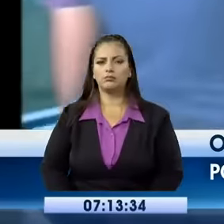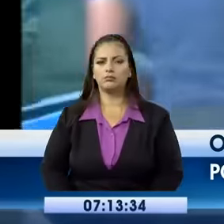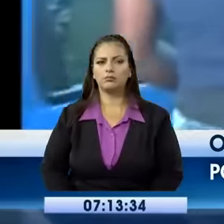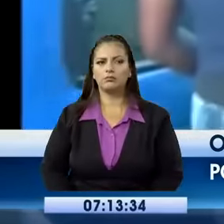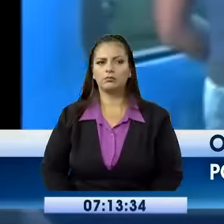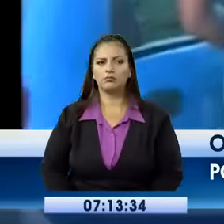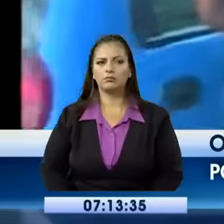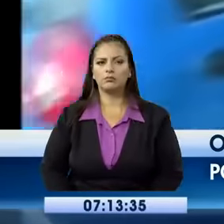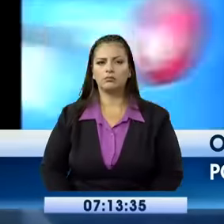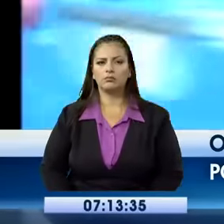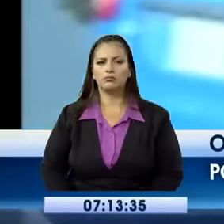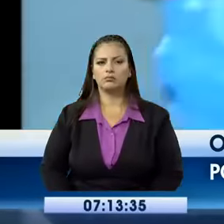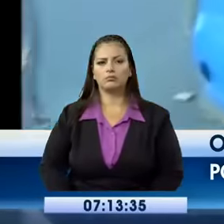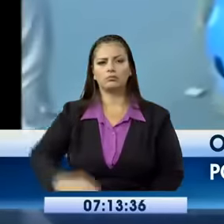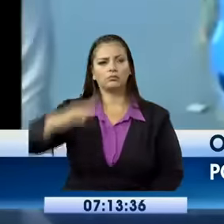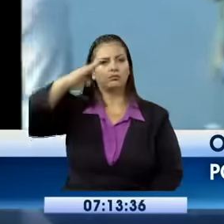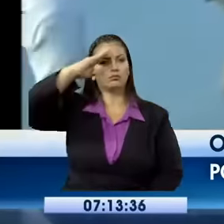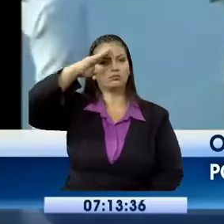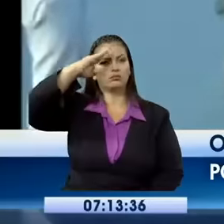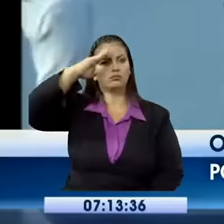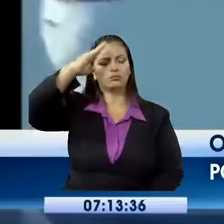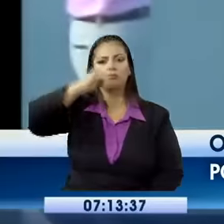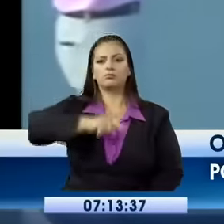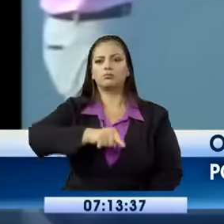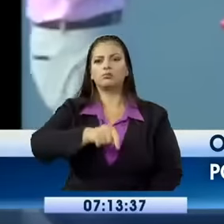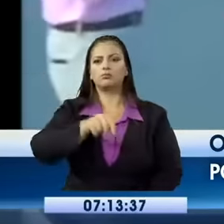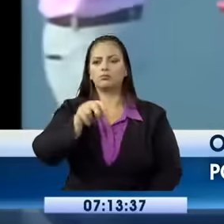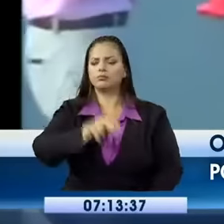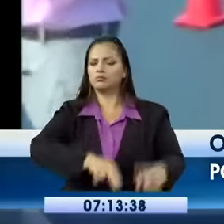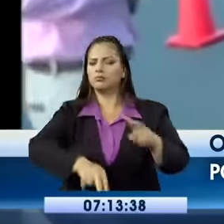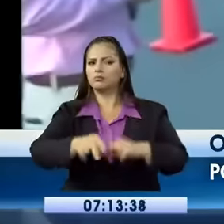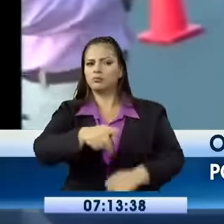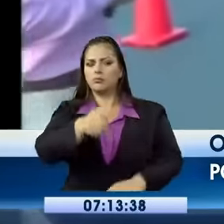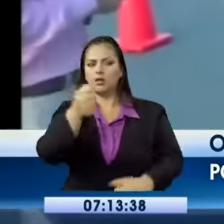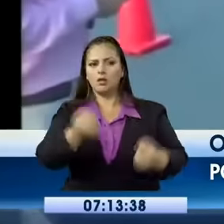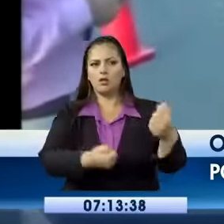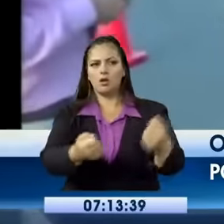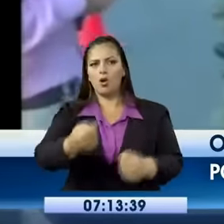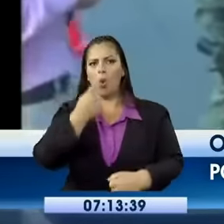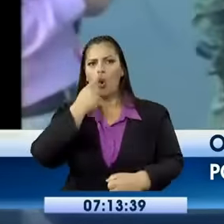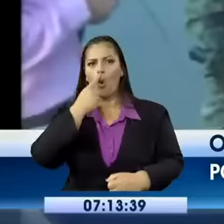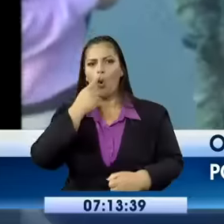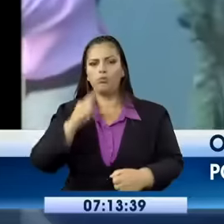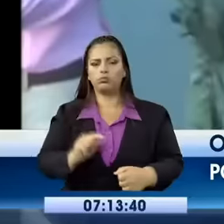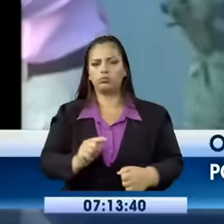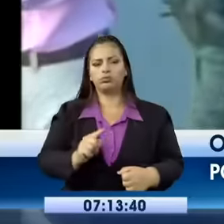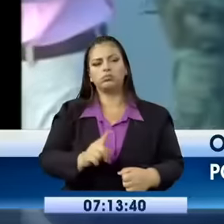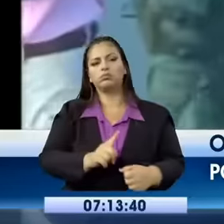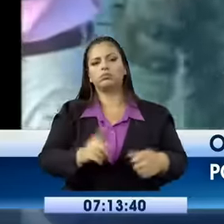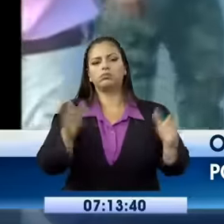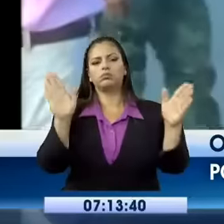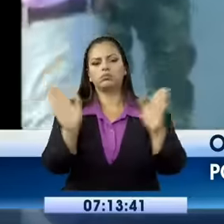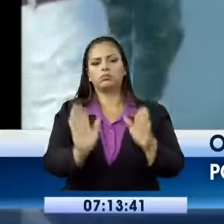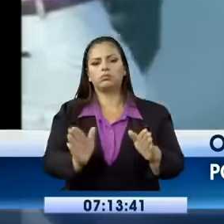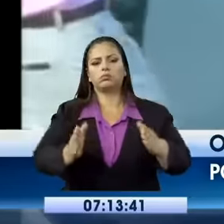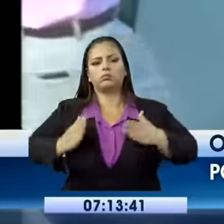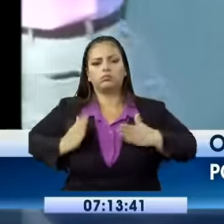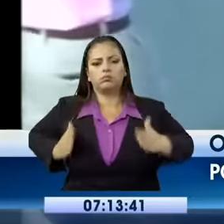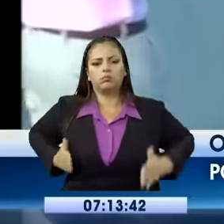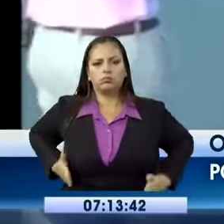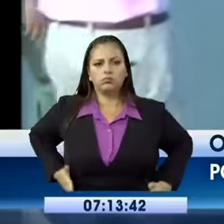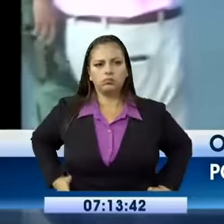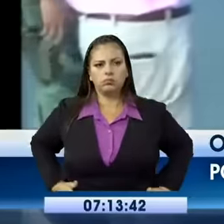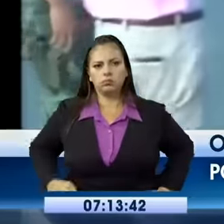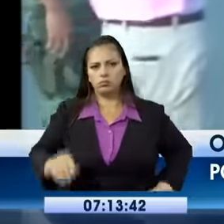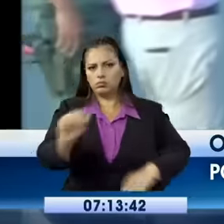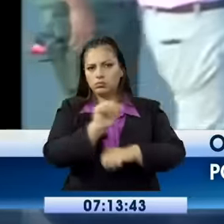lugar en este momento requisando al conductor de este auto color azul quien está